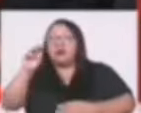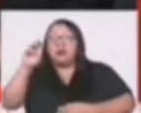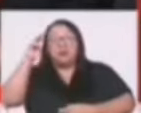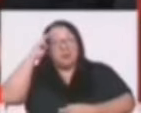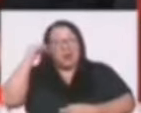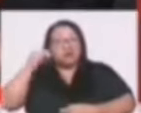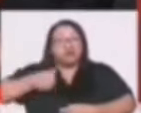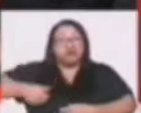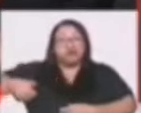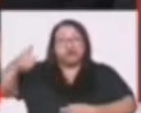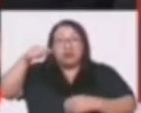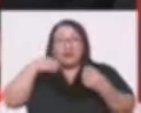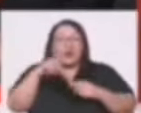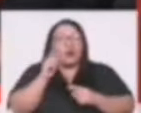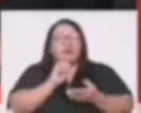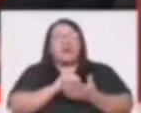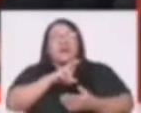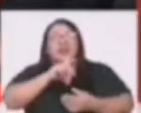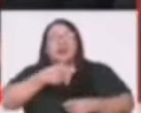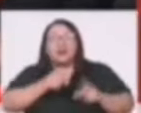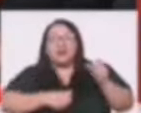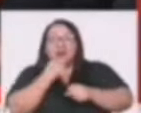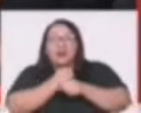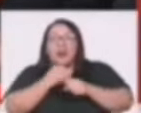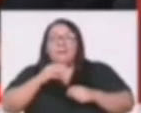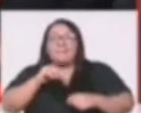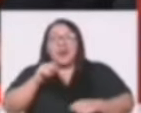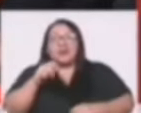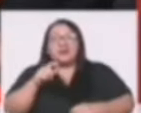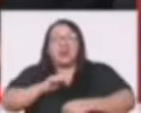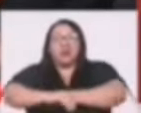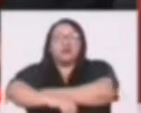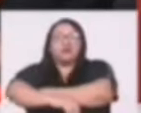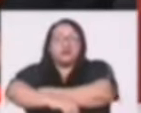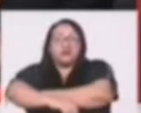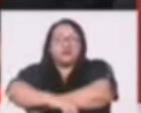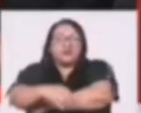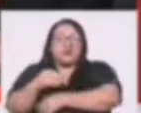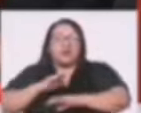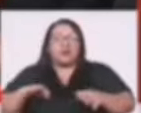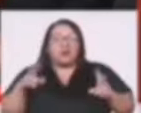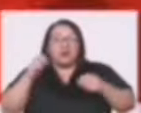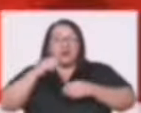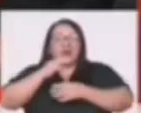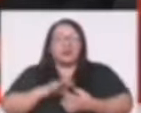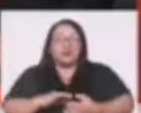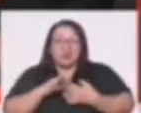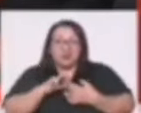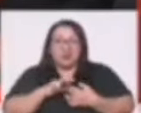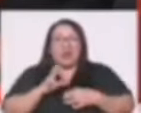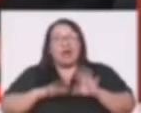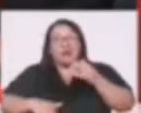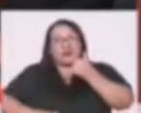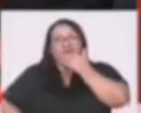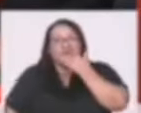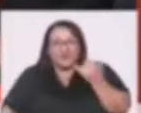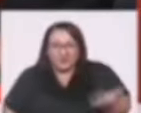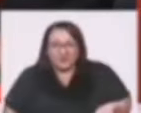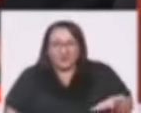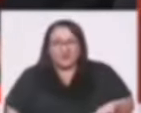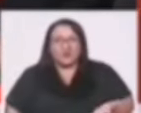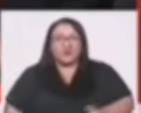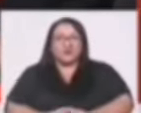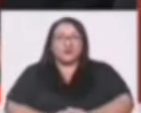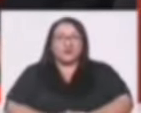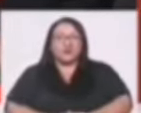sino para sus más de 30.000 trabajadores. Los magistrados están sujetos a un régimen especial. Lo que sucede es que si en este equivocado camino la Junta Nacional